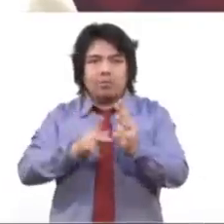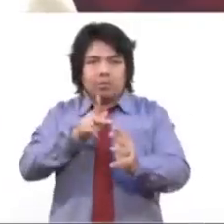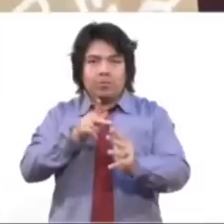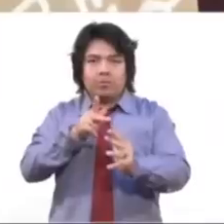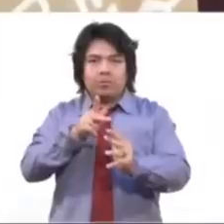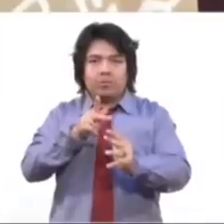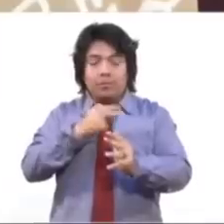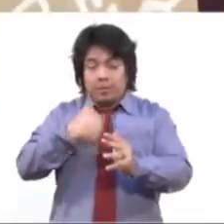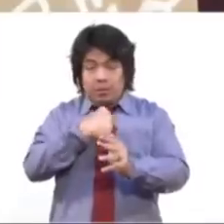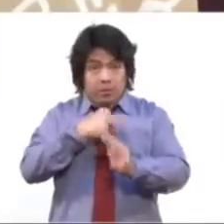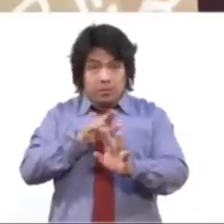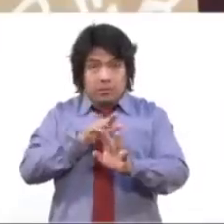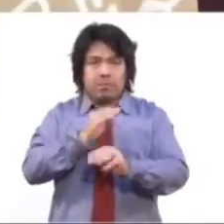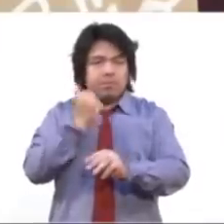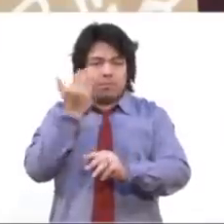Y no queremos